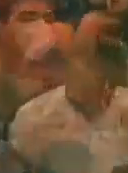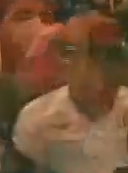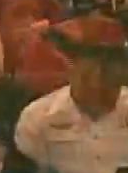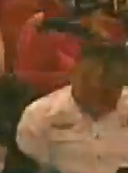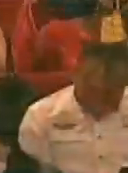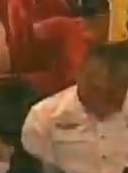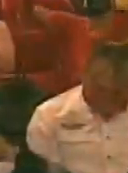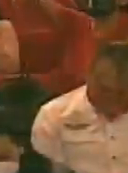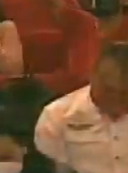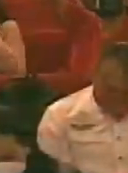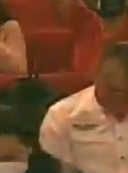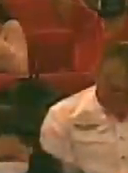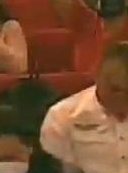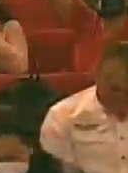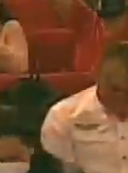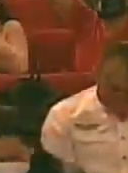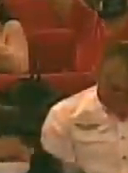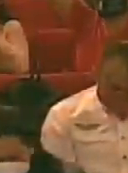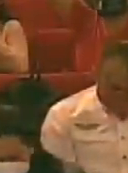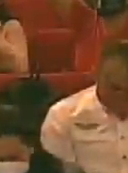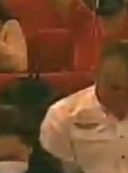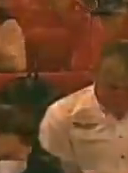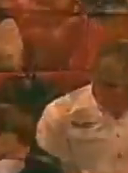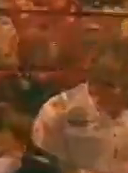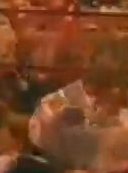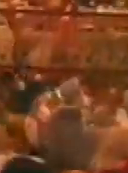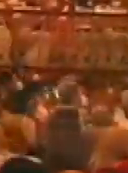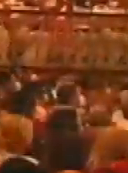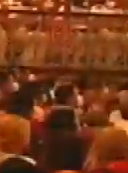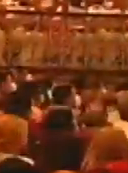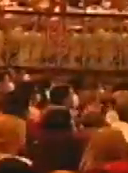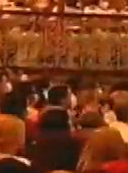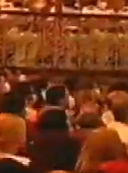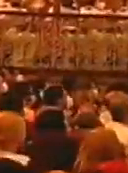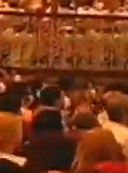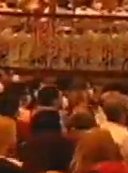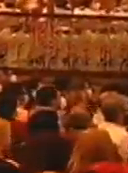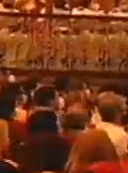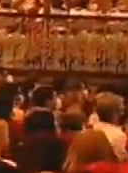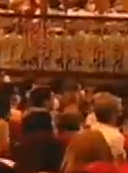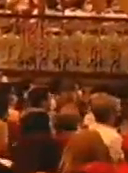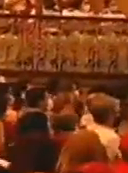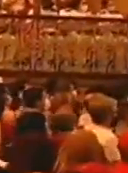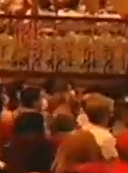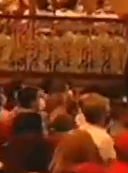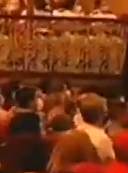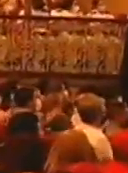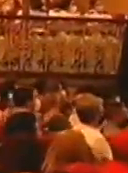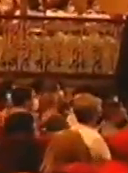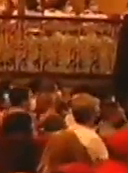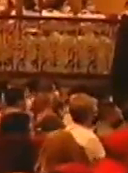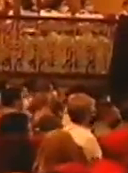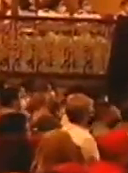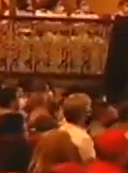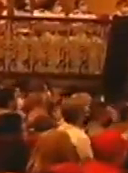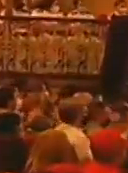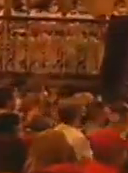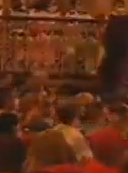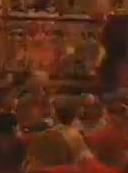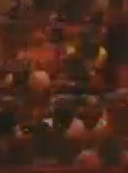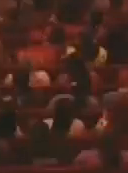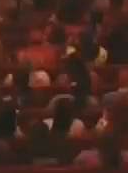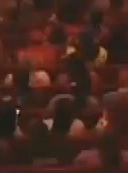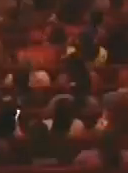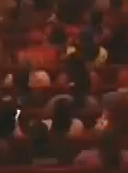las redes sociales en una jornada de conmemoración de los 200 años de la victoria